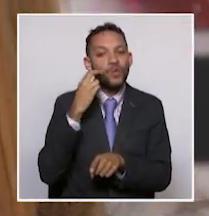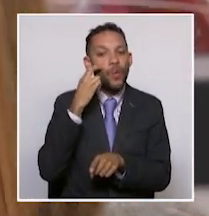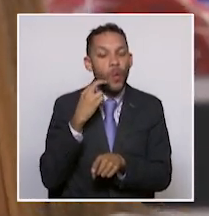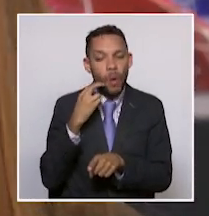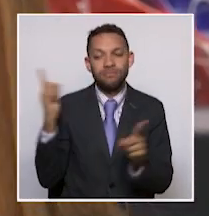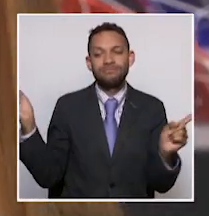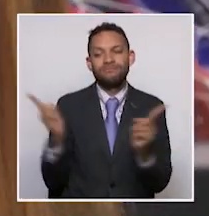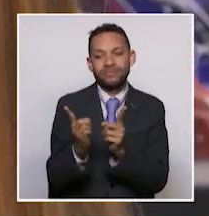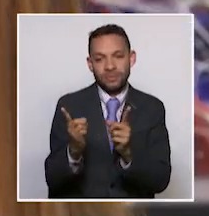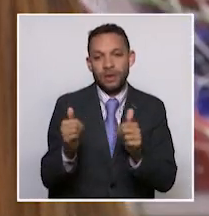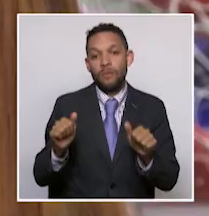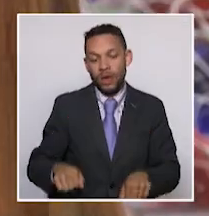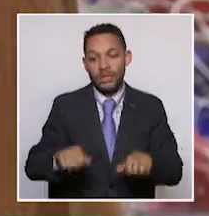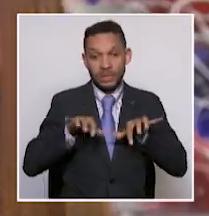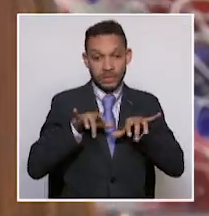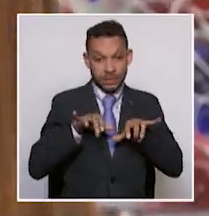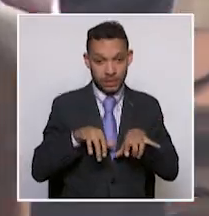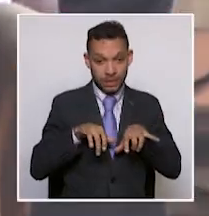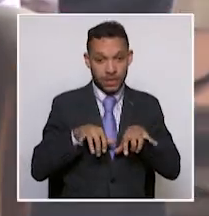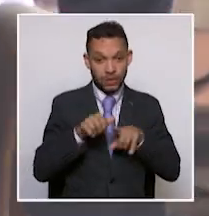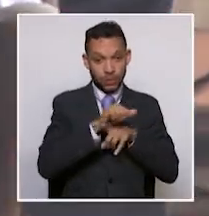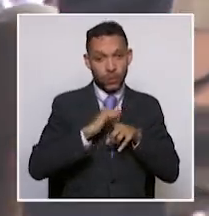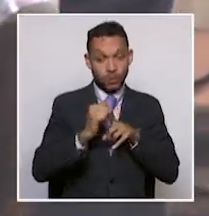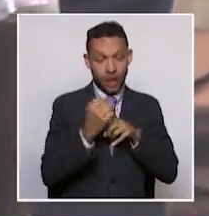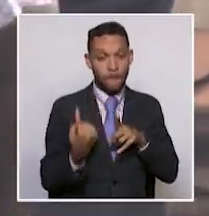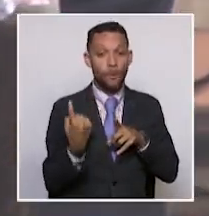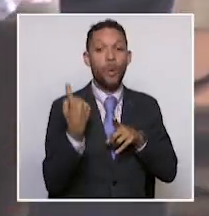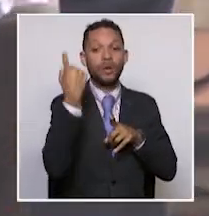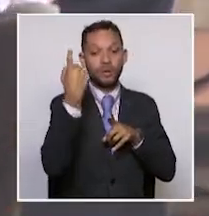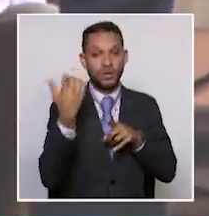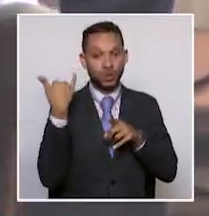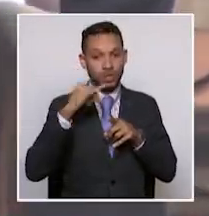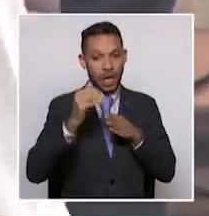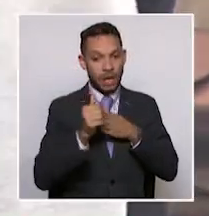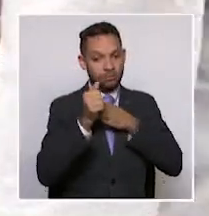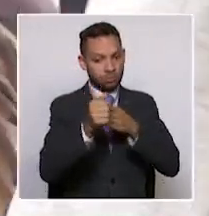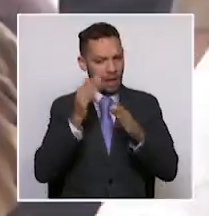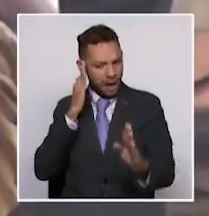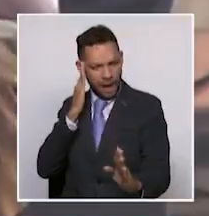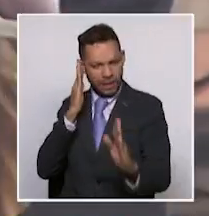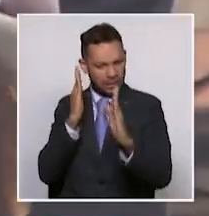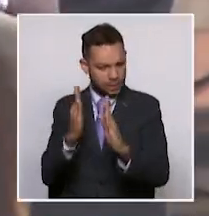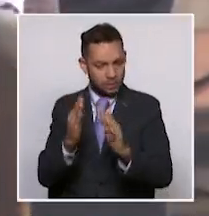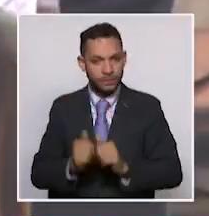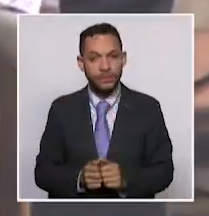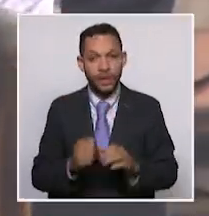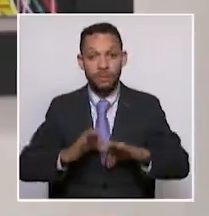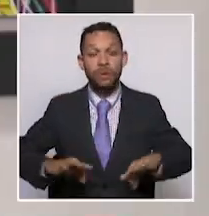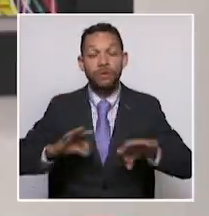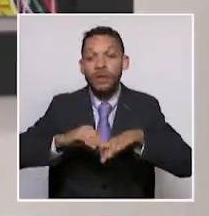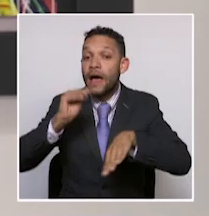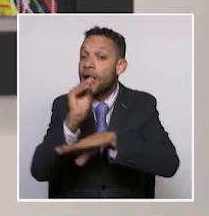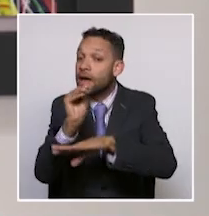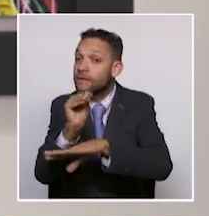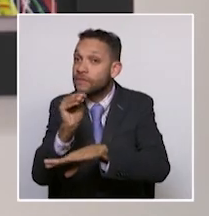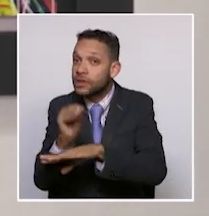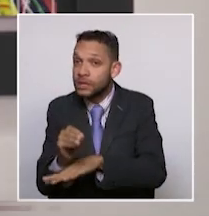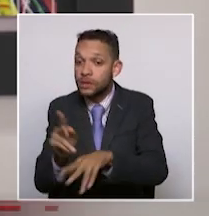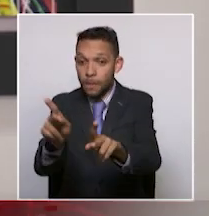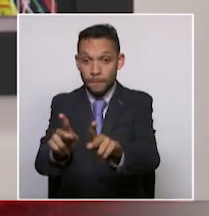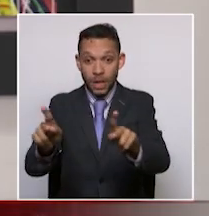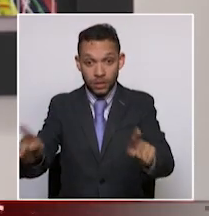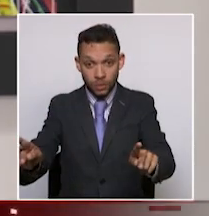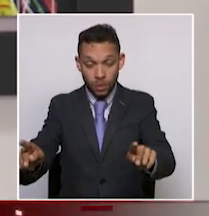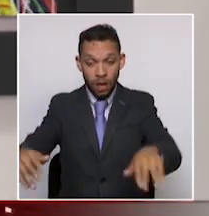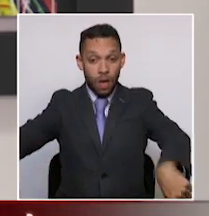la ciudad, desde la Secretaría de Desarrollo Social y Político, se tiene toda una ruta de atención para esta población. Recordar además que ellos, todas las